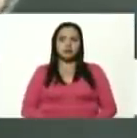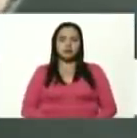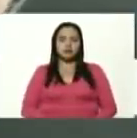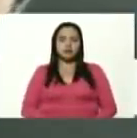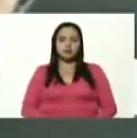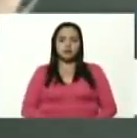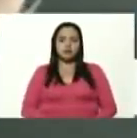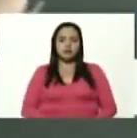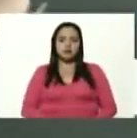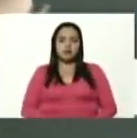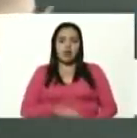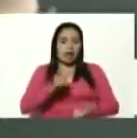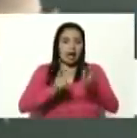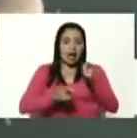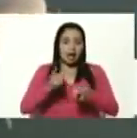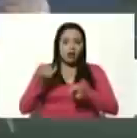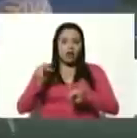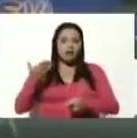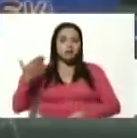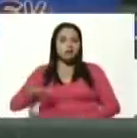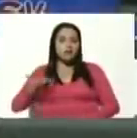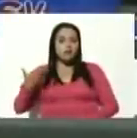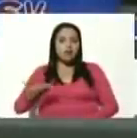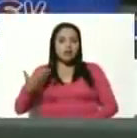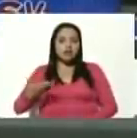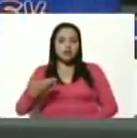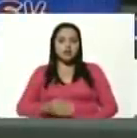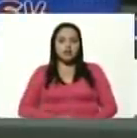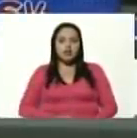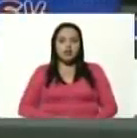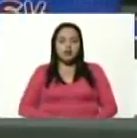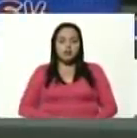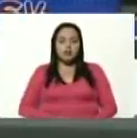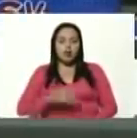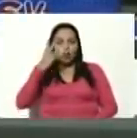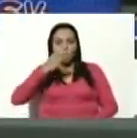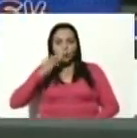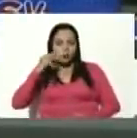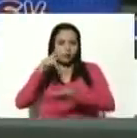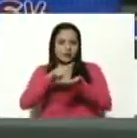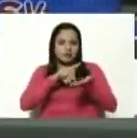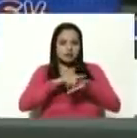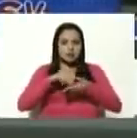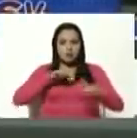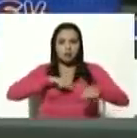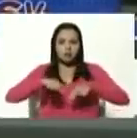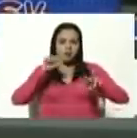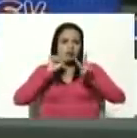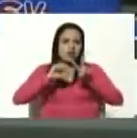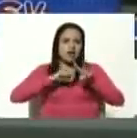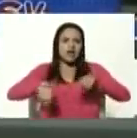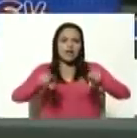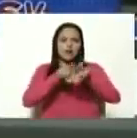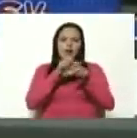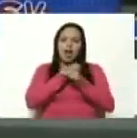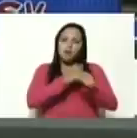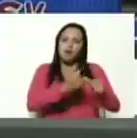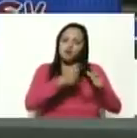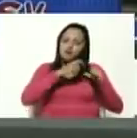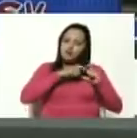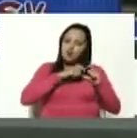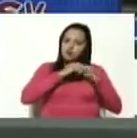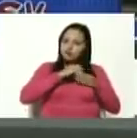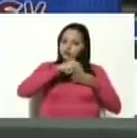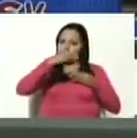Si algo caracteriza a los brigadistas y a las brigadistas del movimiento Somos Venezuela, es su amor en su corazón,